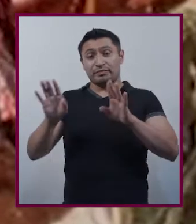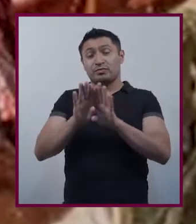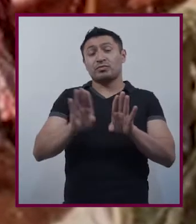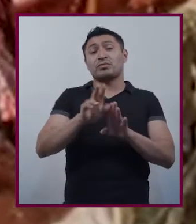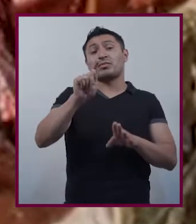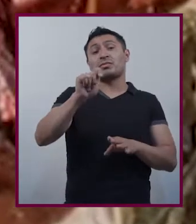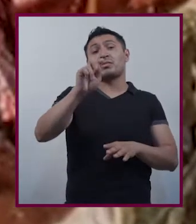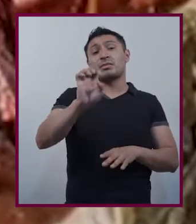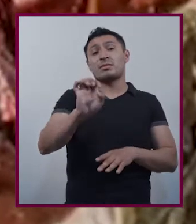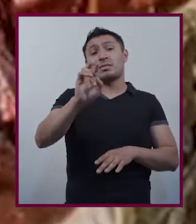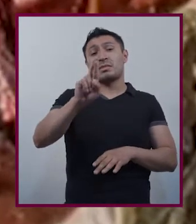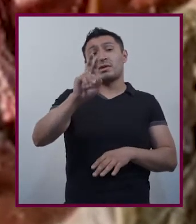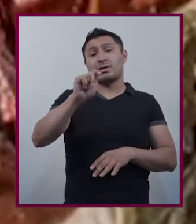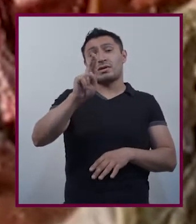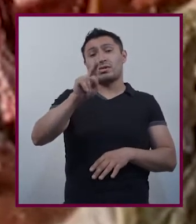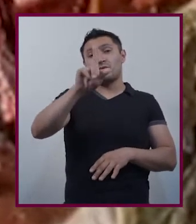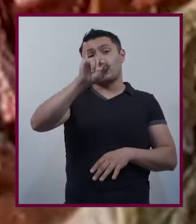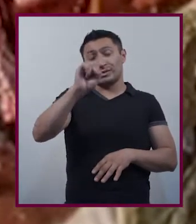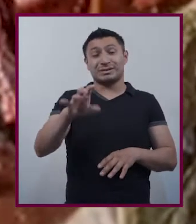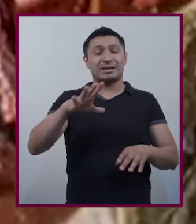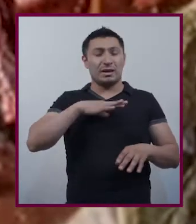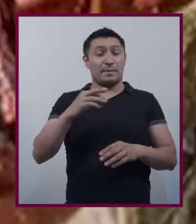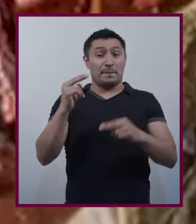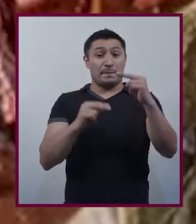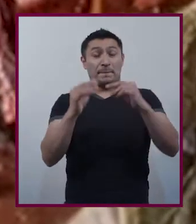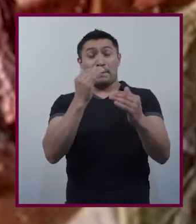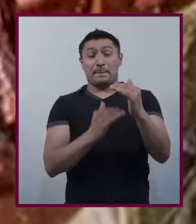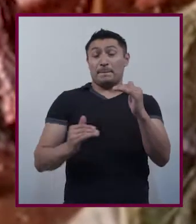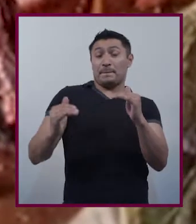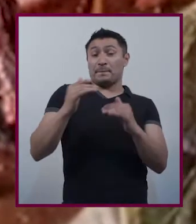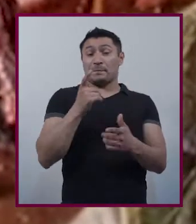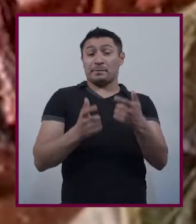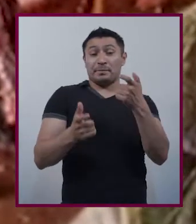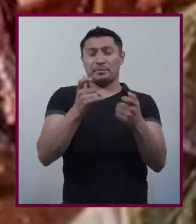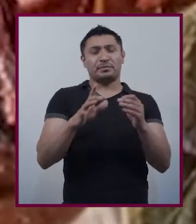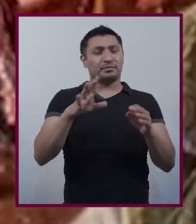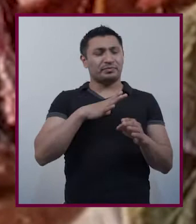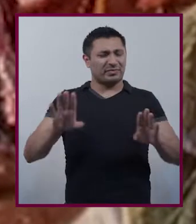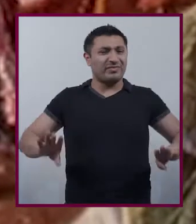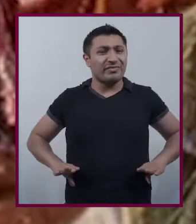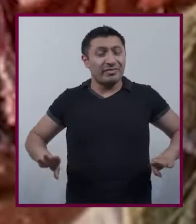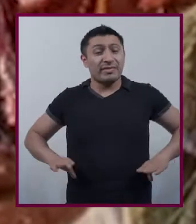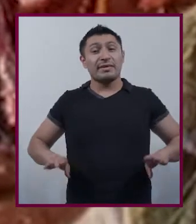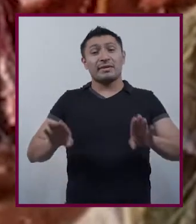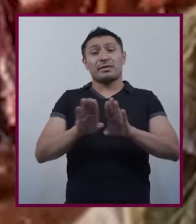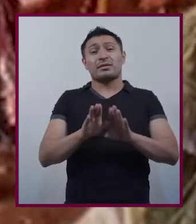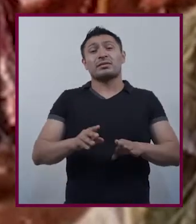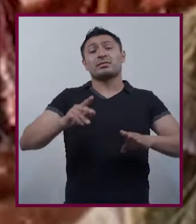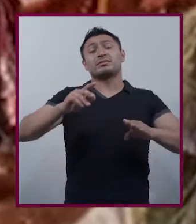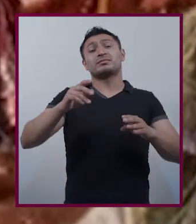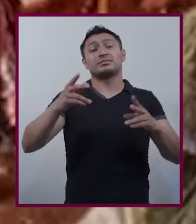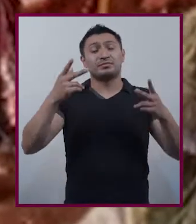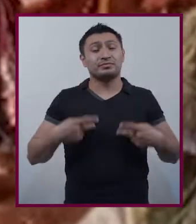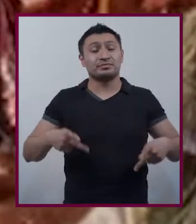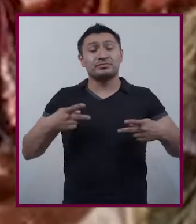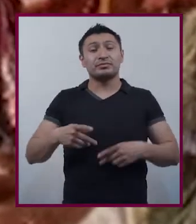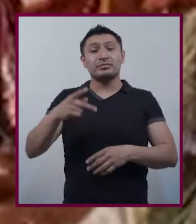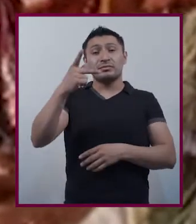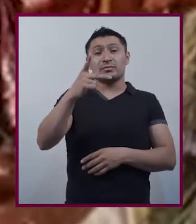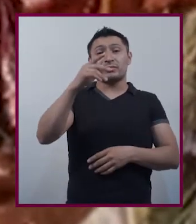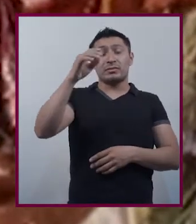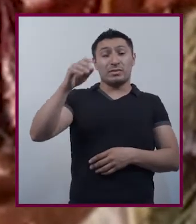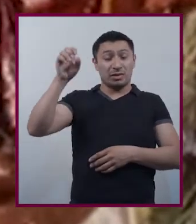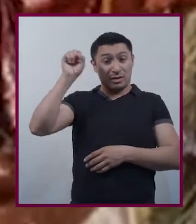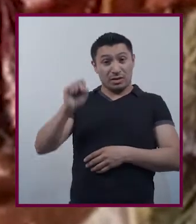tertulias, que hicieron lucir la vida de las clases altas, constituidas básicamente por peninsulares y criollos,